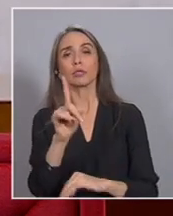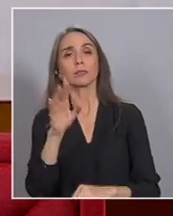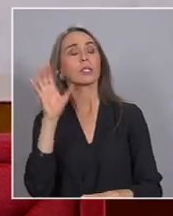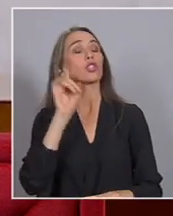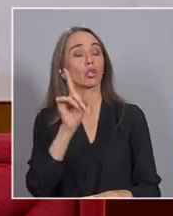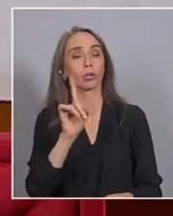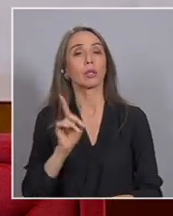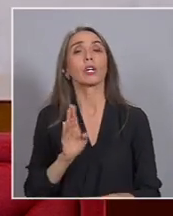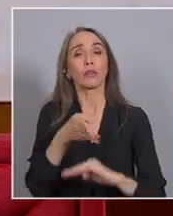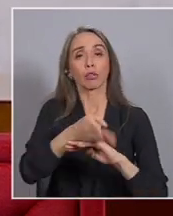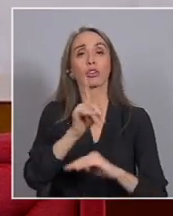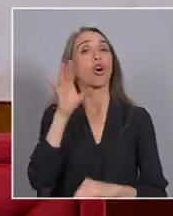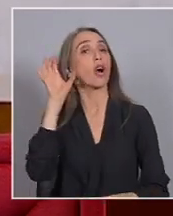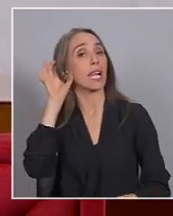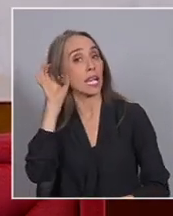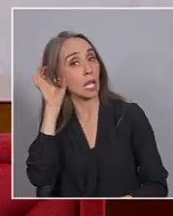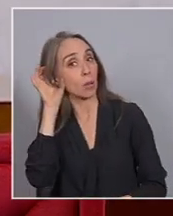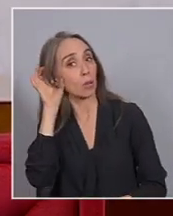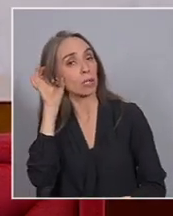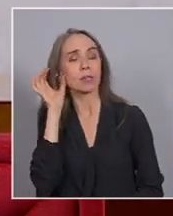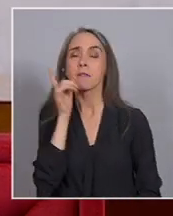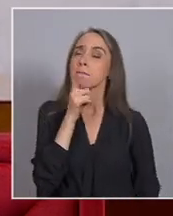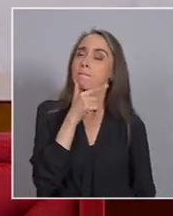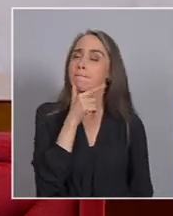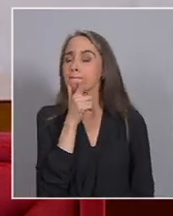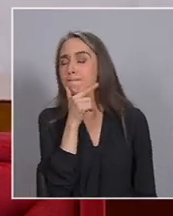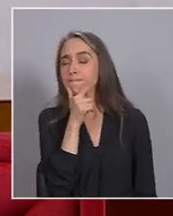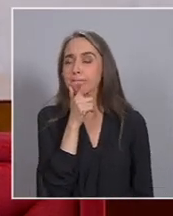He oído también sobre la suspicacia